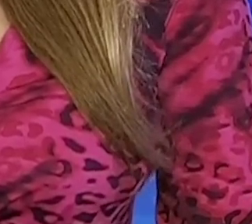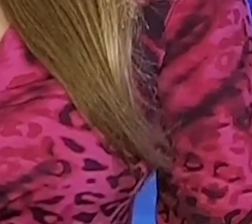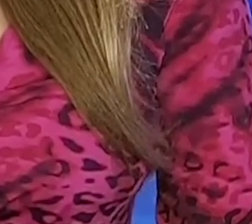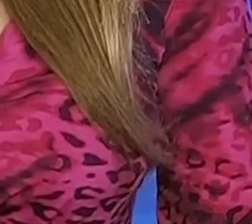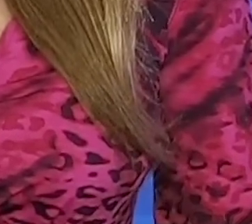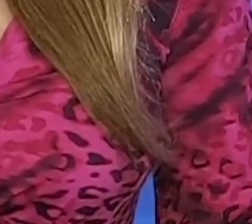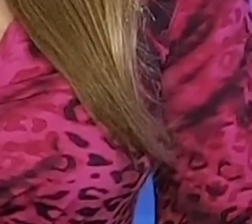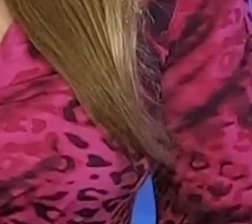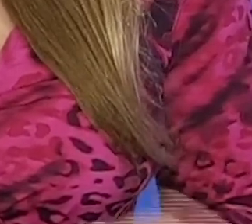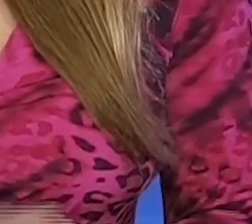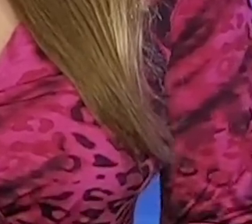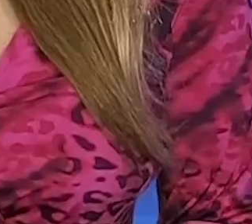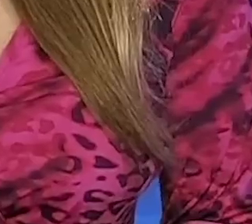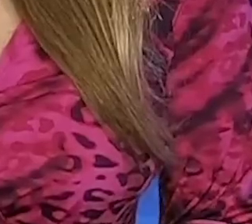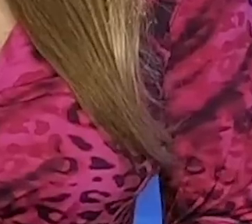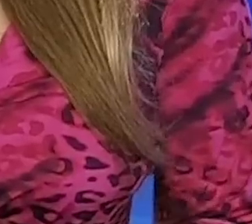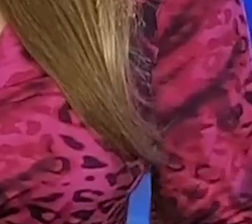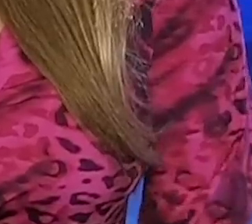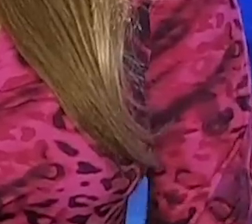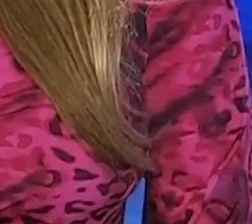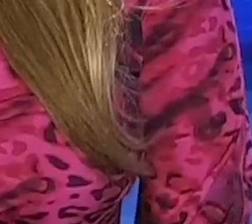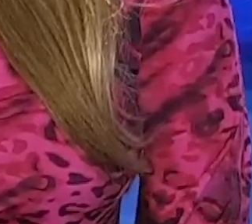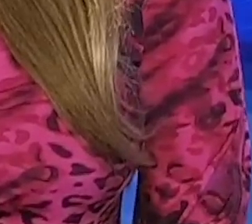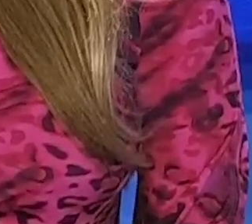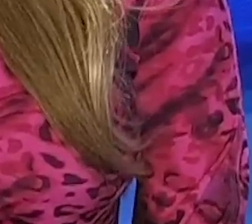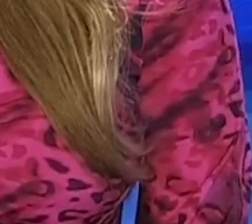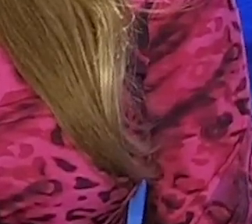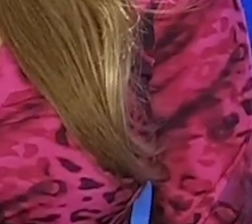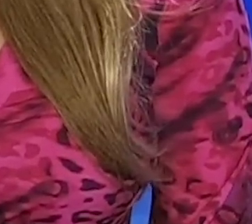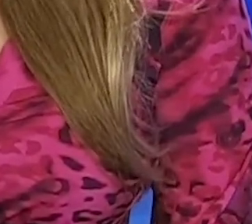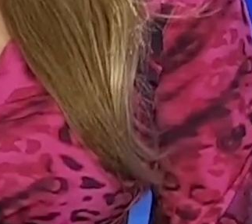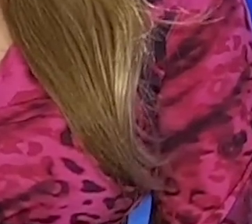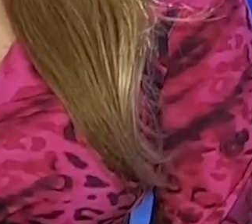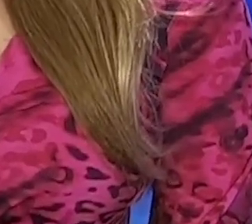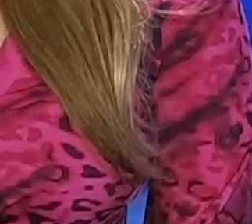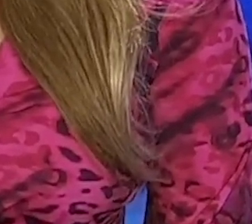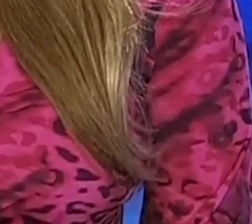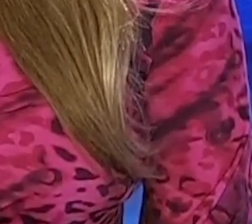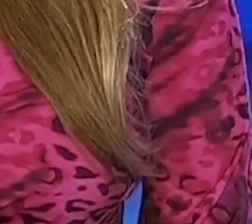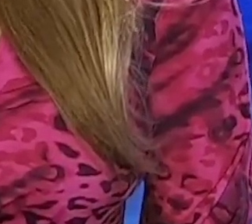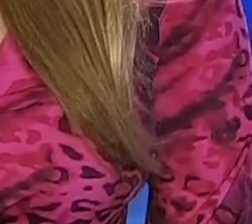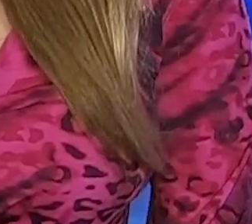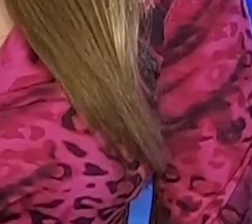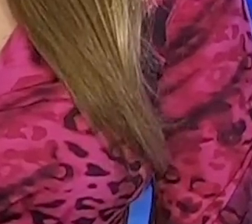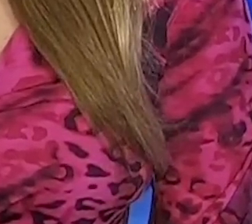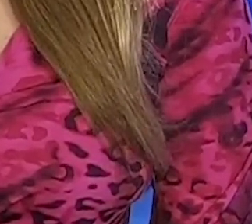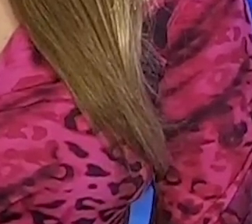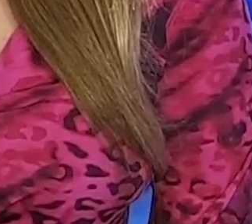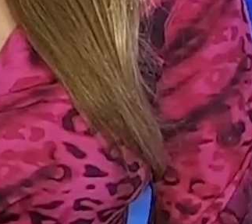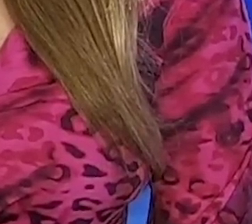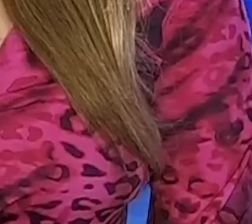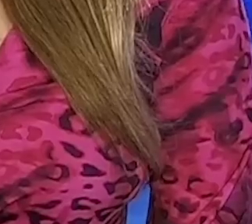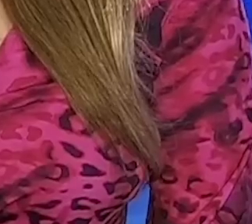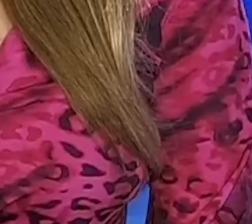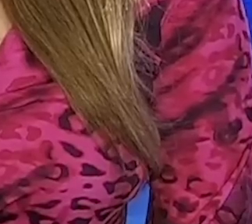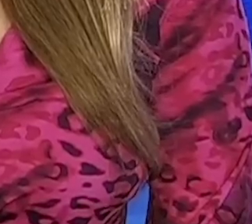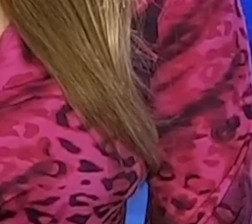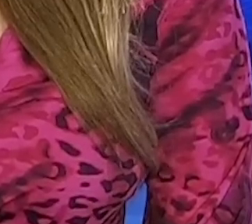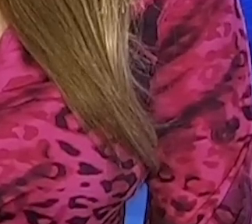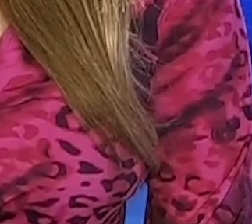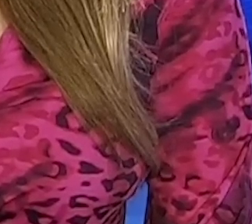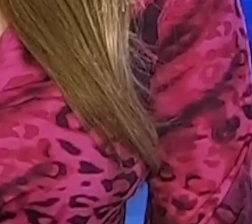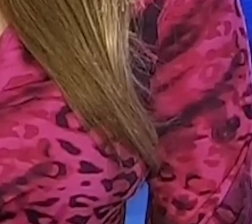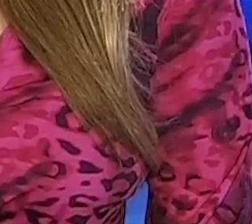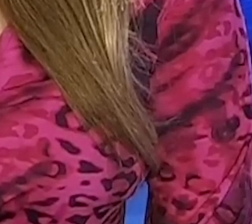dígitos 5 y 6 en los horarios de 6:00 a.m. a 9:30 y en la tarde de